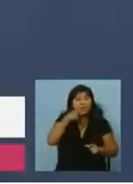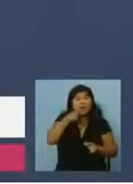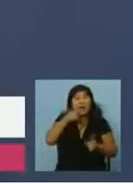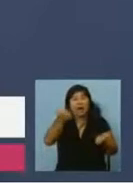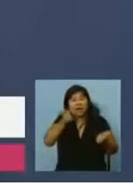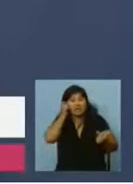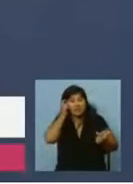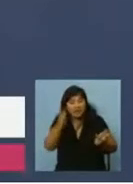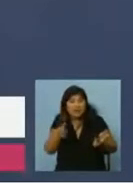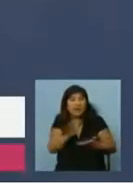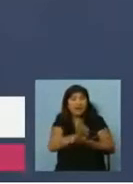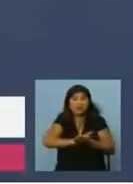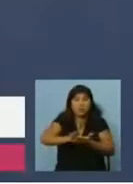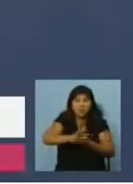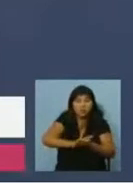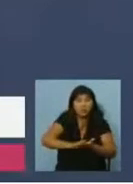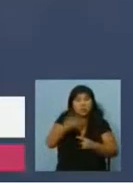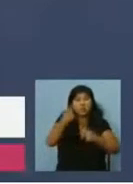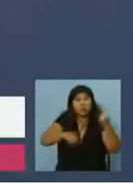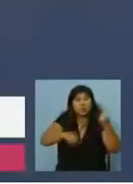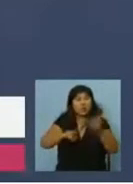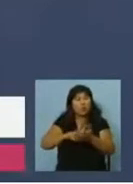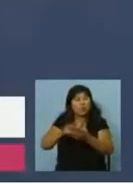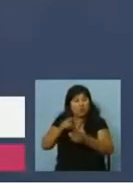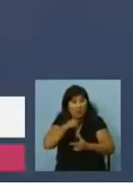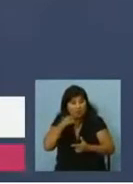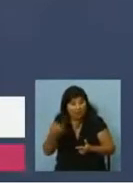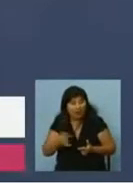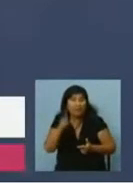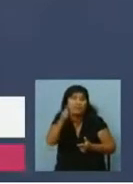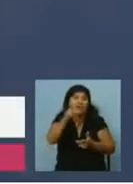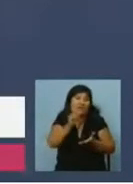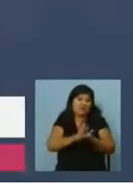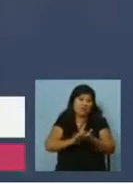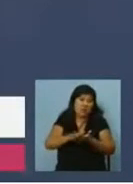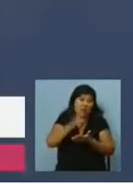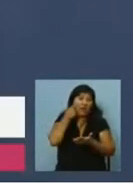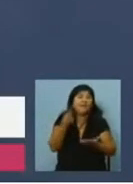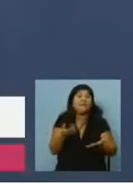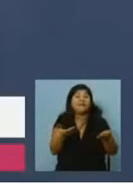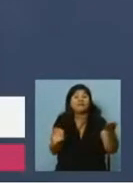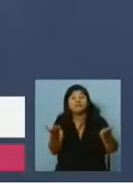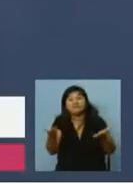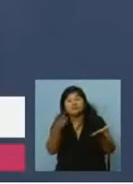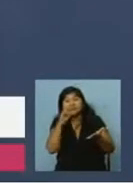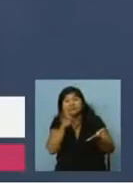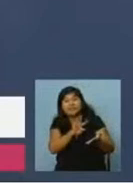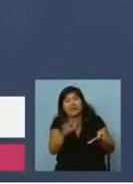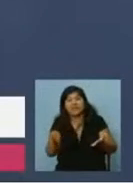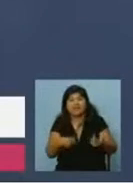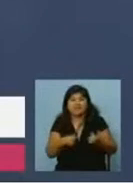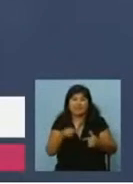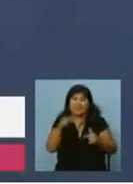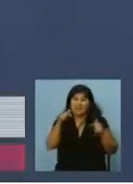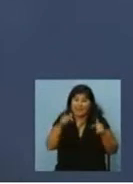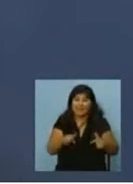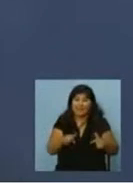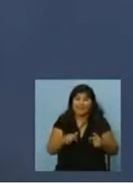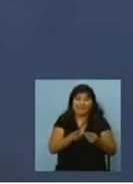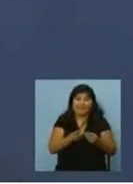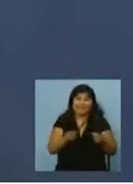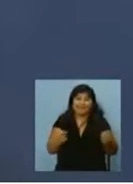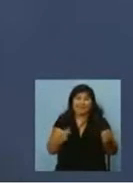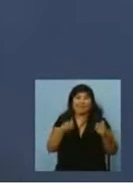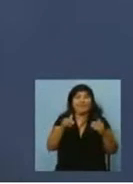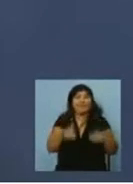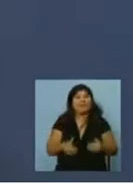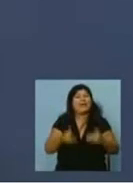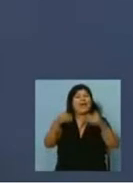las problemáticas por las que estamos atravesando. Mientras tanto, nosotros nos reencontramos como siempre el próximo viernes, si Dios quiere.